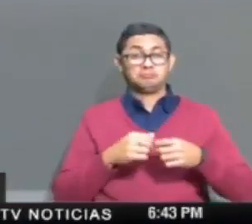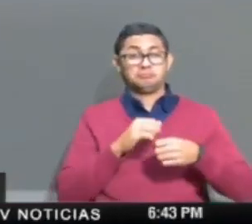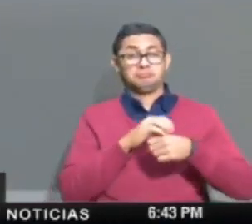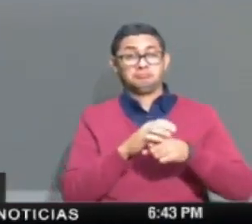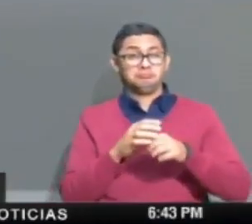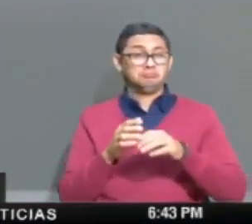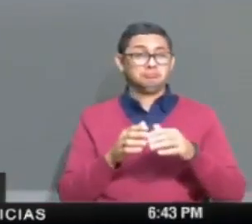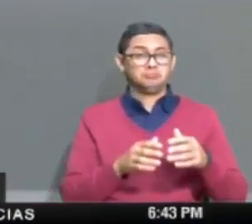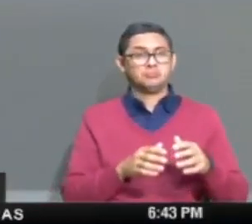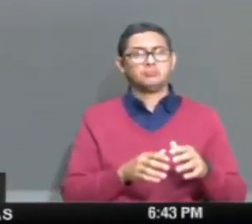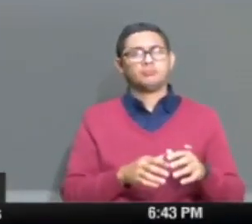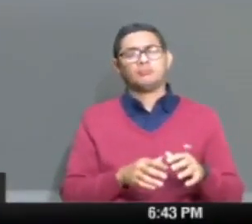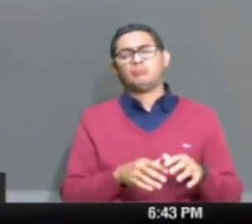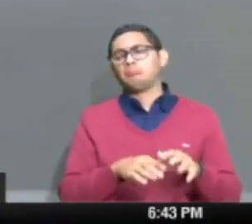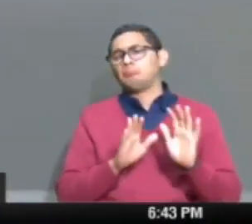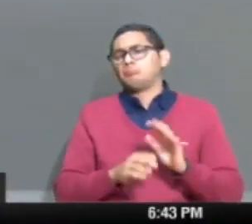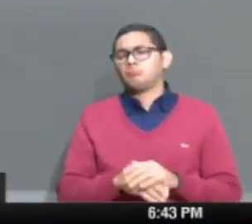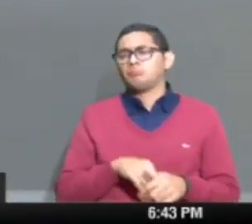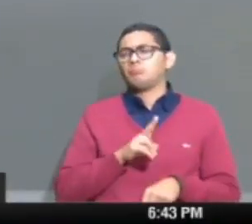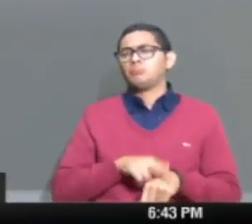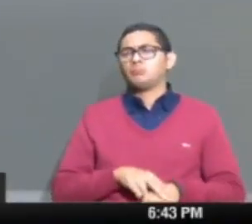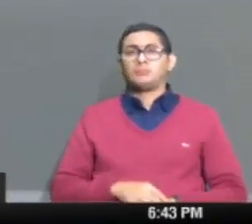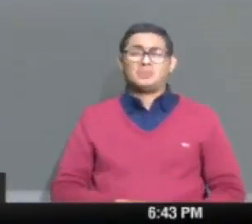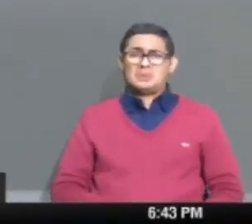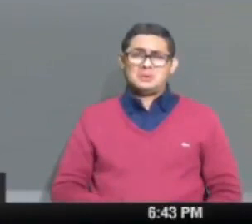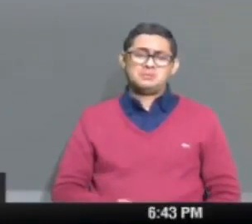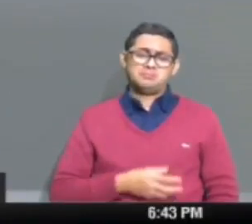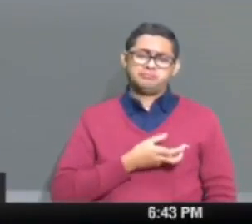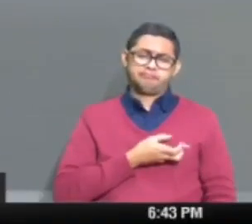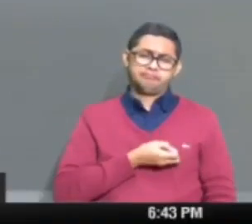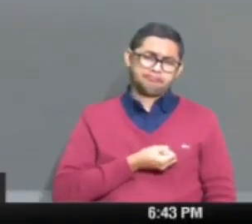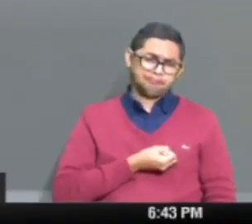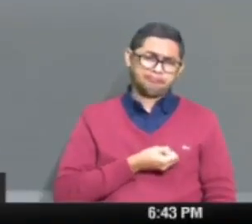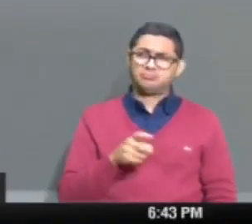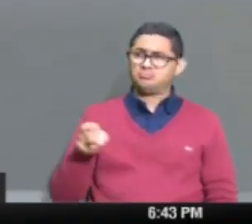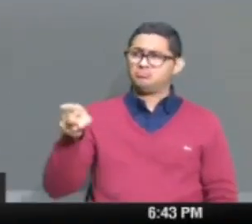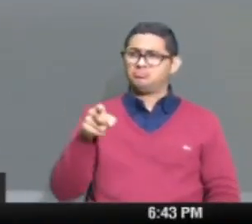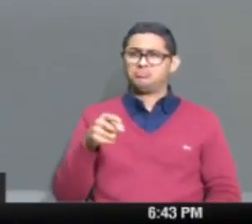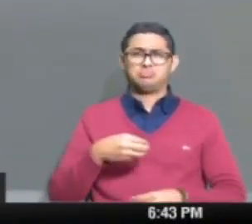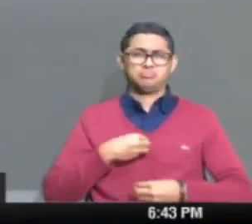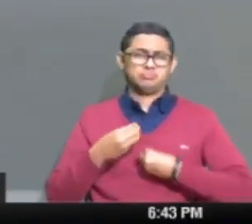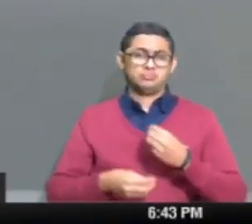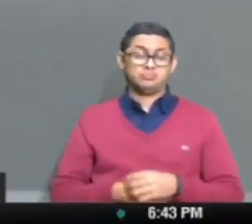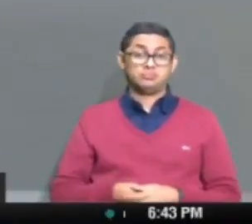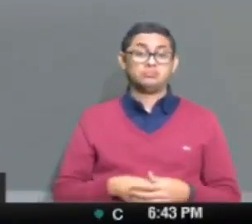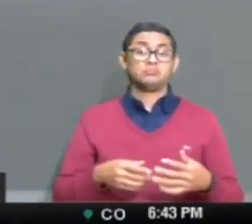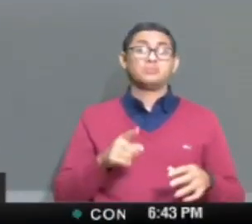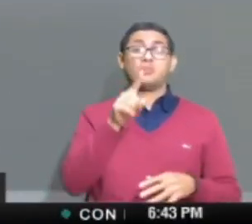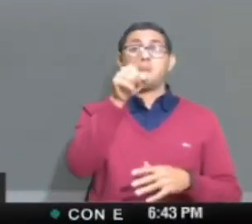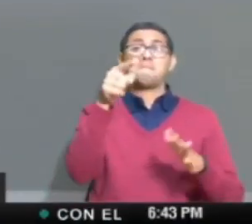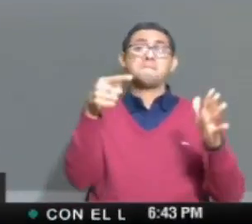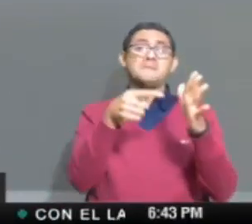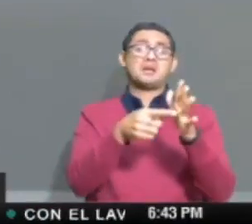no se puede suavizar el impacto del dolor que sufren las familias panameñas mil fallecidos